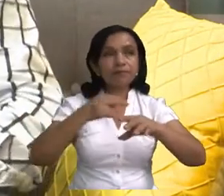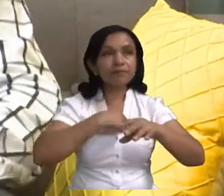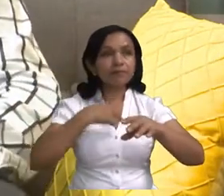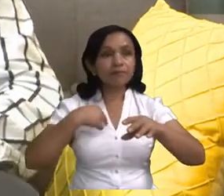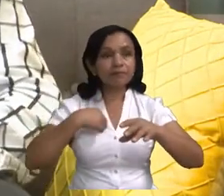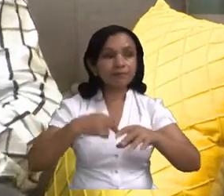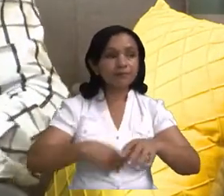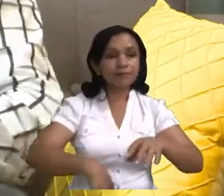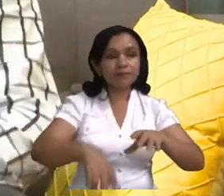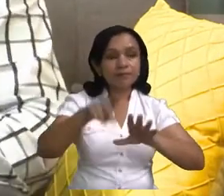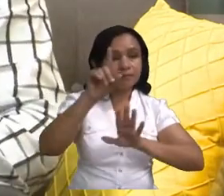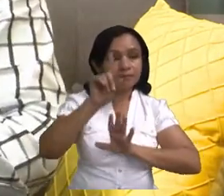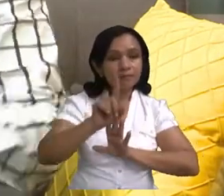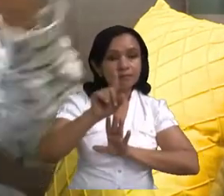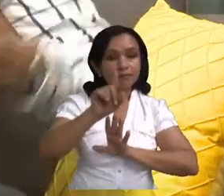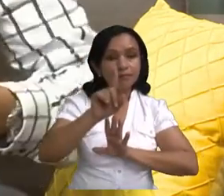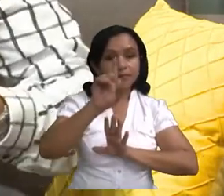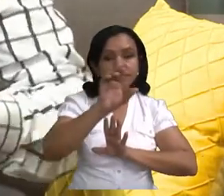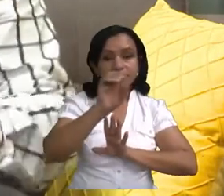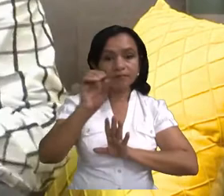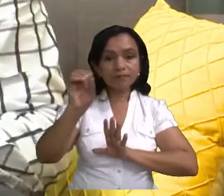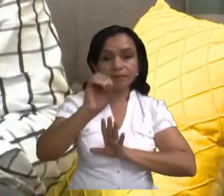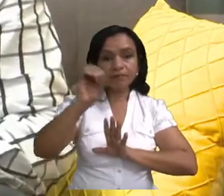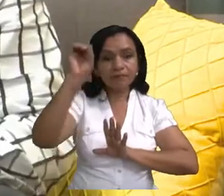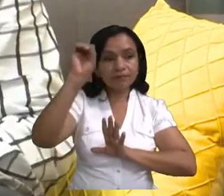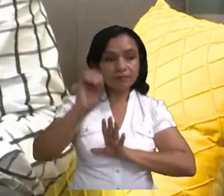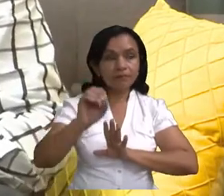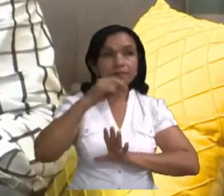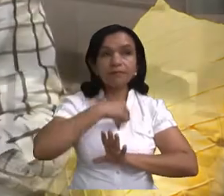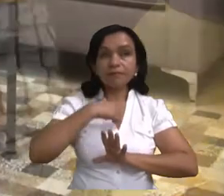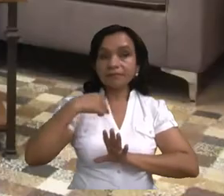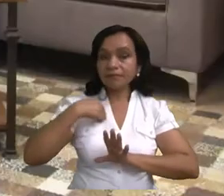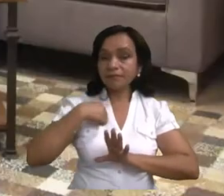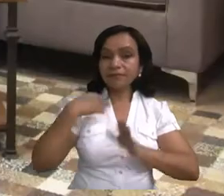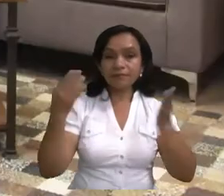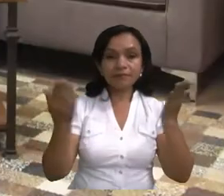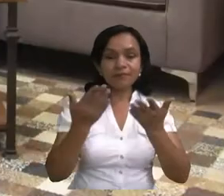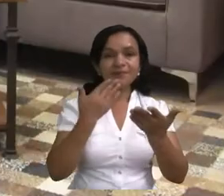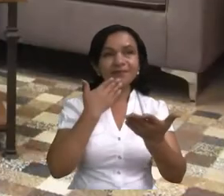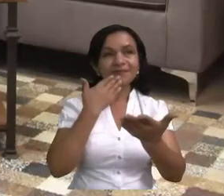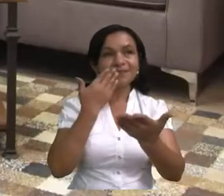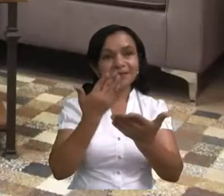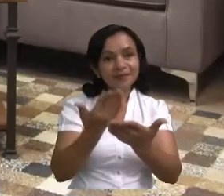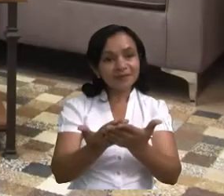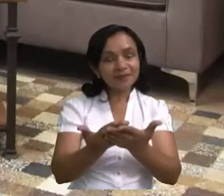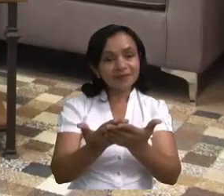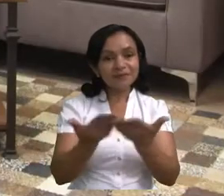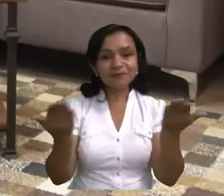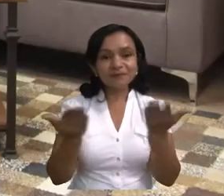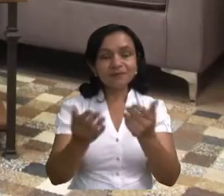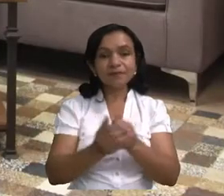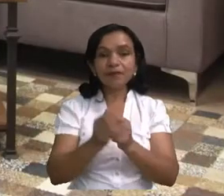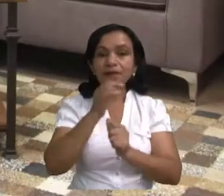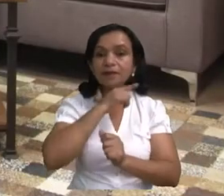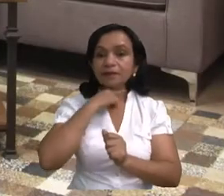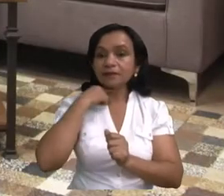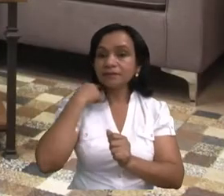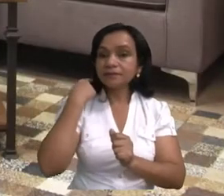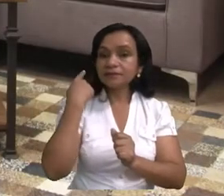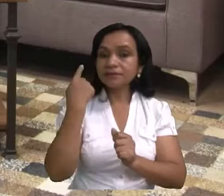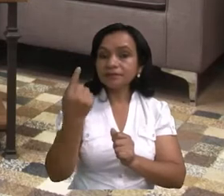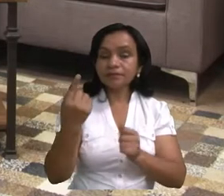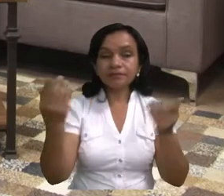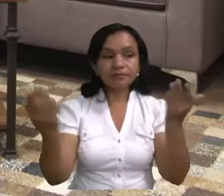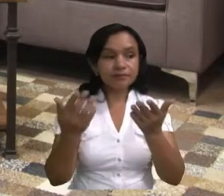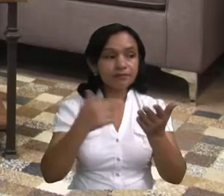6% que se entrega correctamente, a como debe ser. Bienvenida. Sí, sí, gracias. Bueno, efectivamente nos estamos